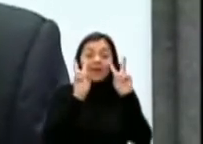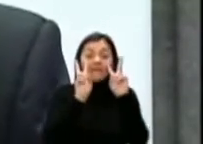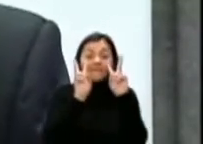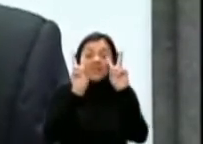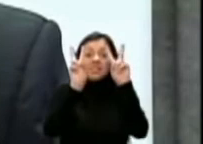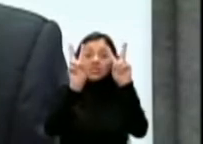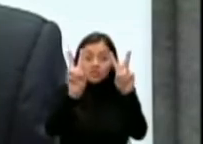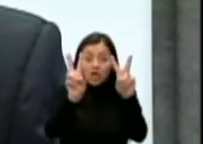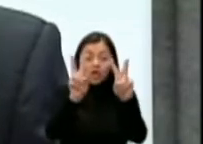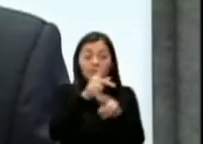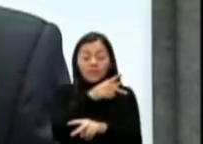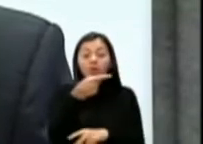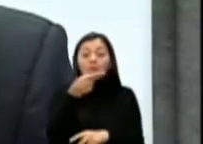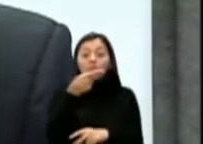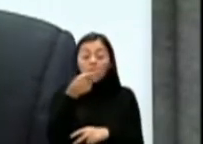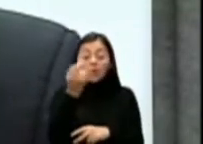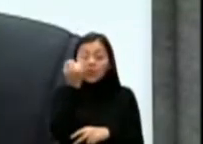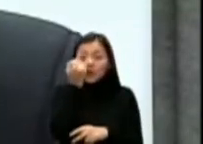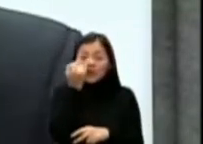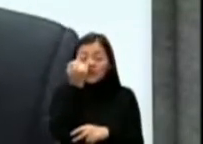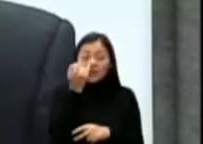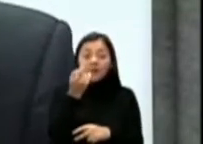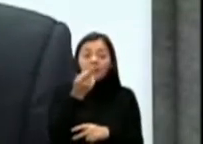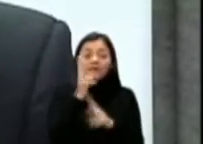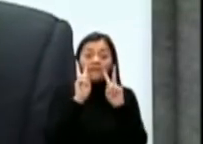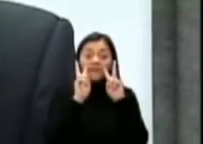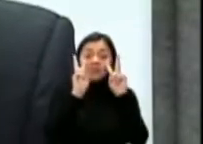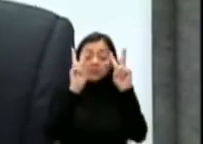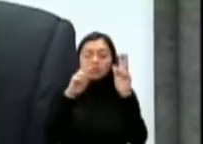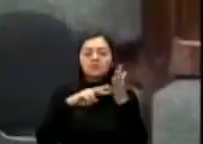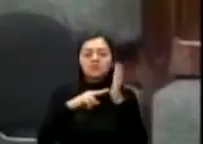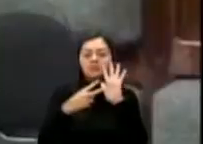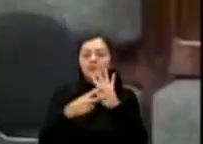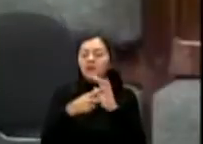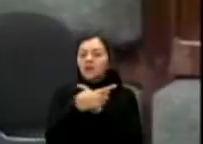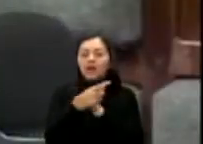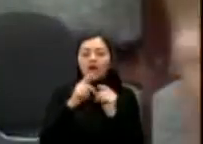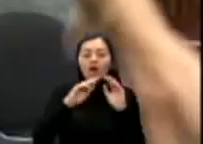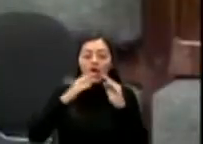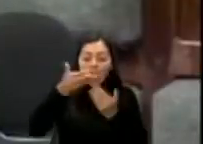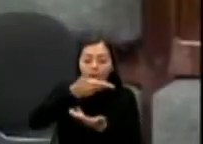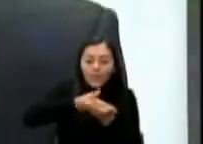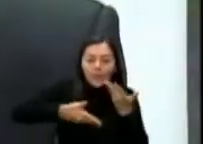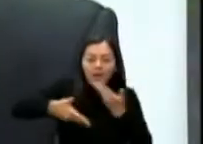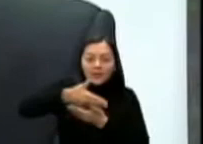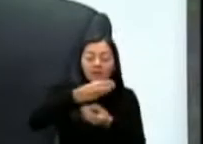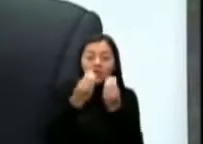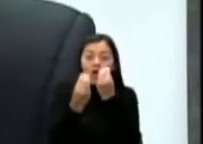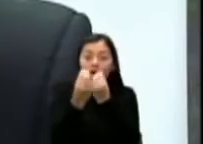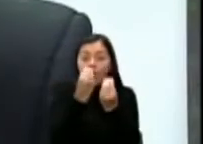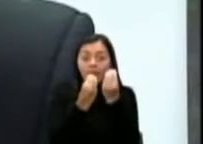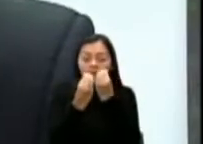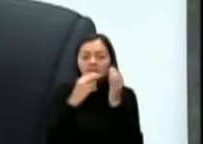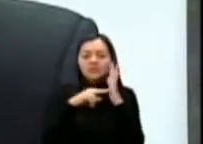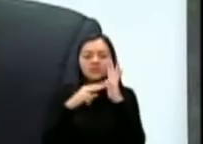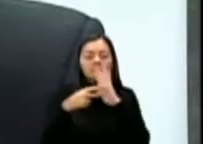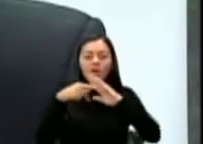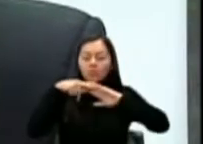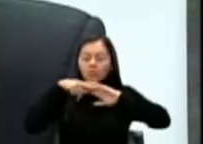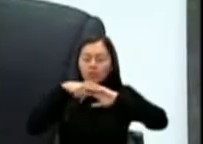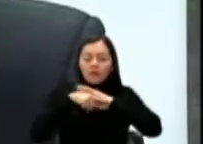durante nuestros pueblos ancestrales compartir la mesa señal de absoluto recuerden esto también tiene profundas connotaciones